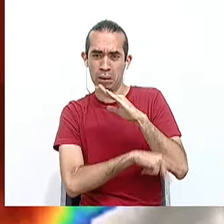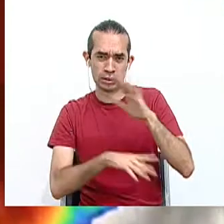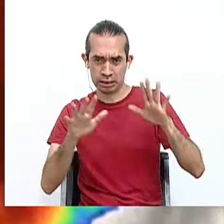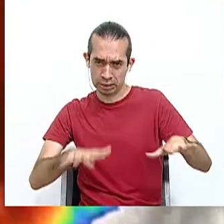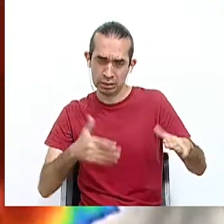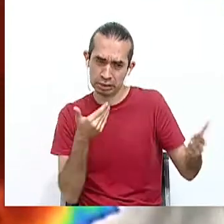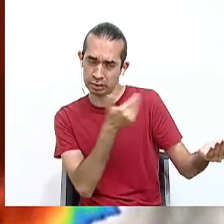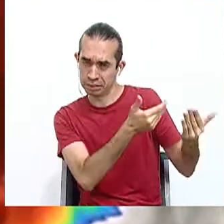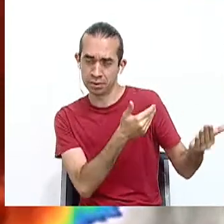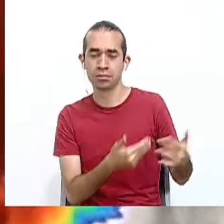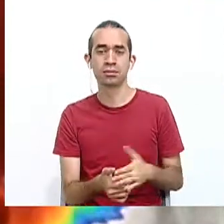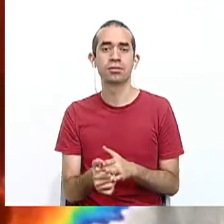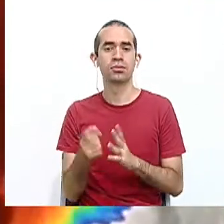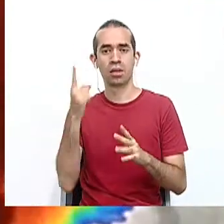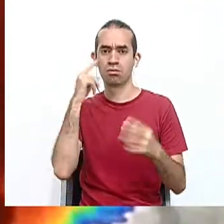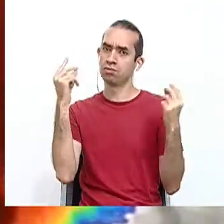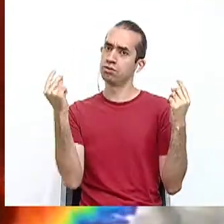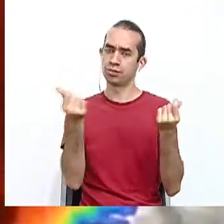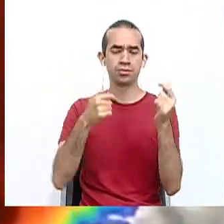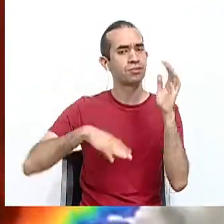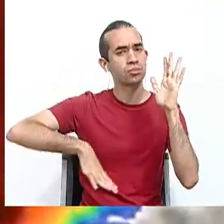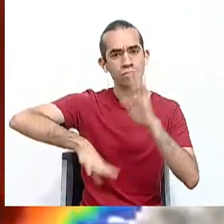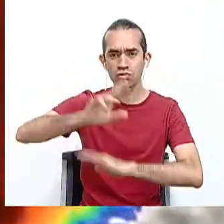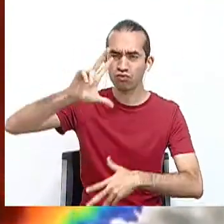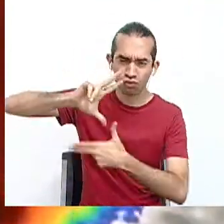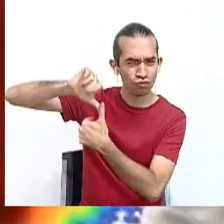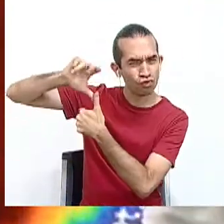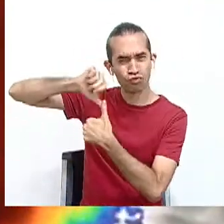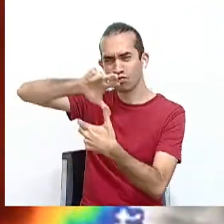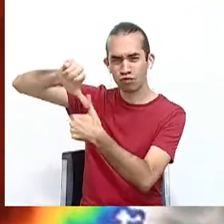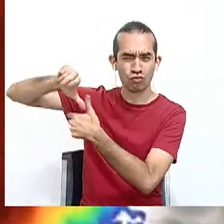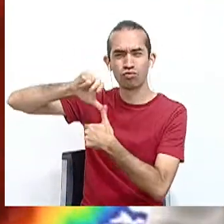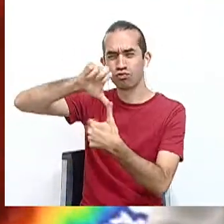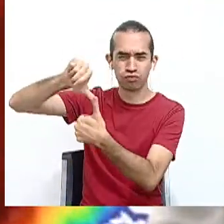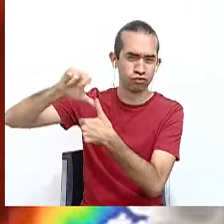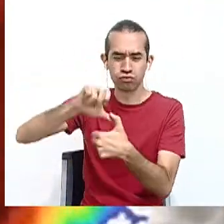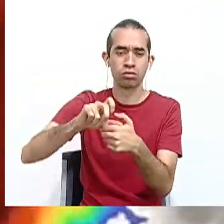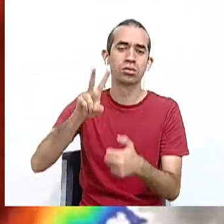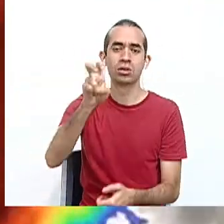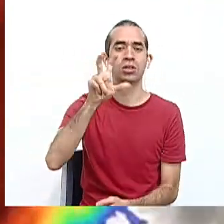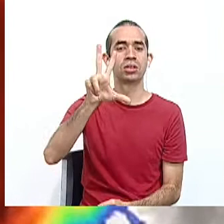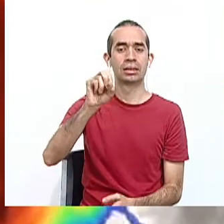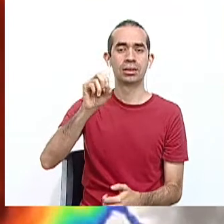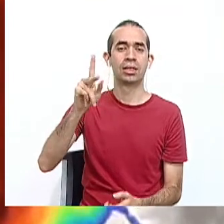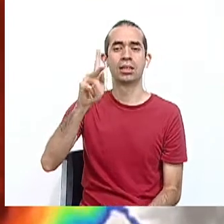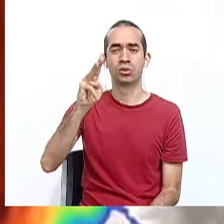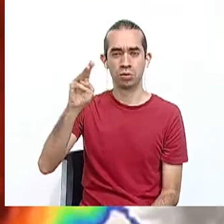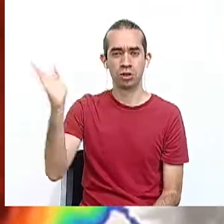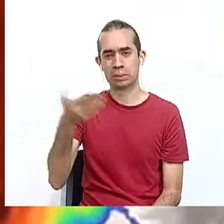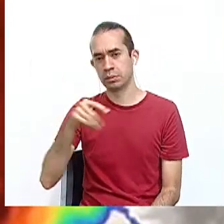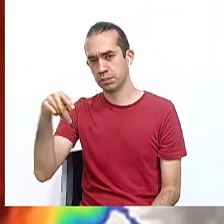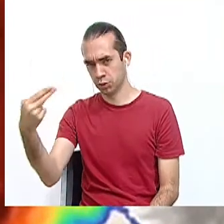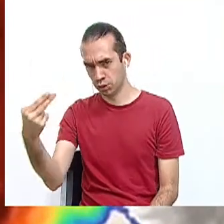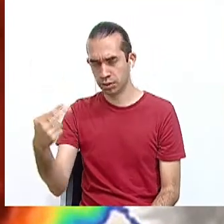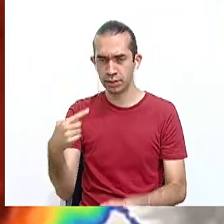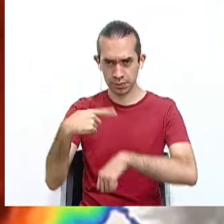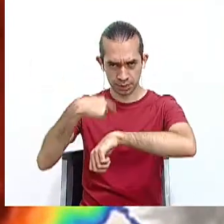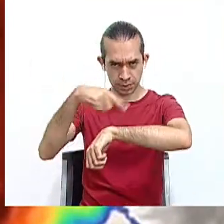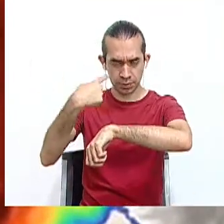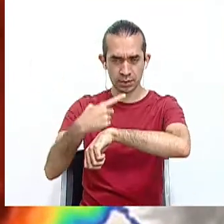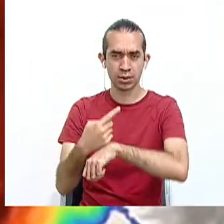Unidos ha tomado fuerza muy rápido, avanza con velocidades, como decíamos, de 230 kilómetros por hora y